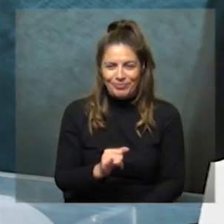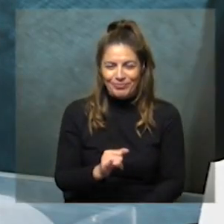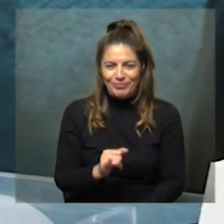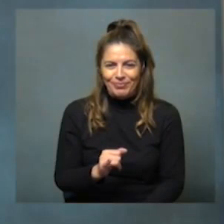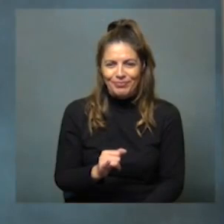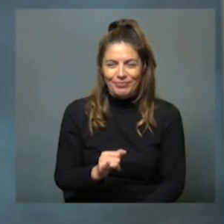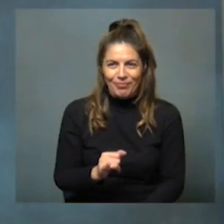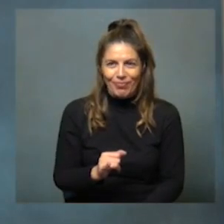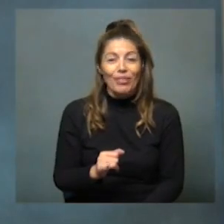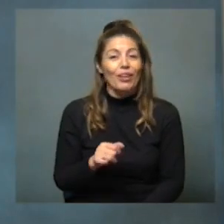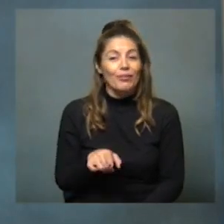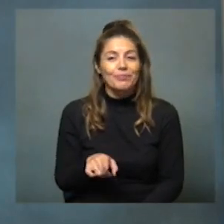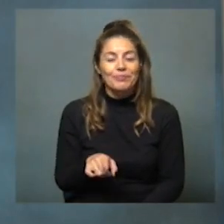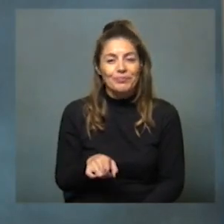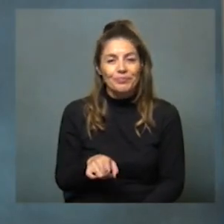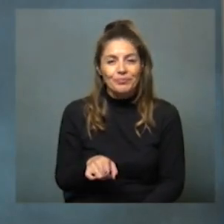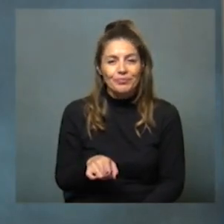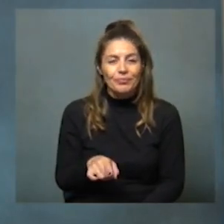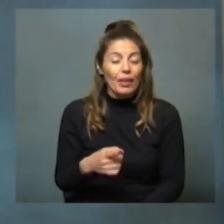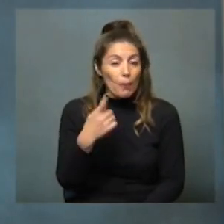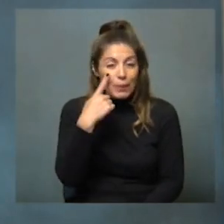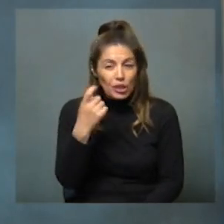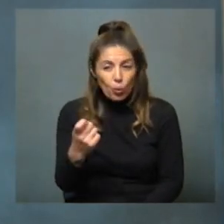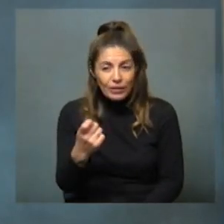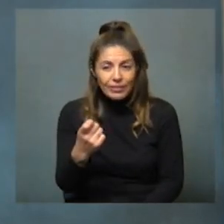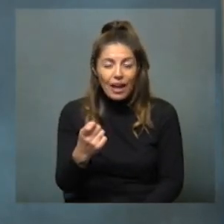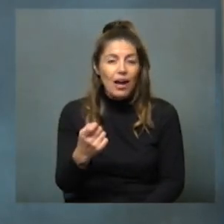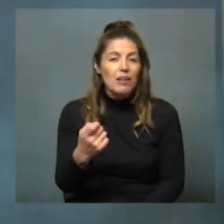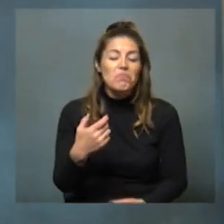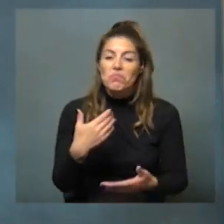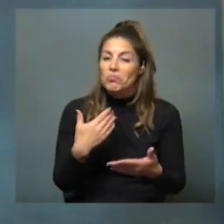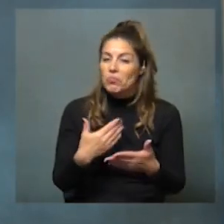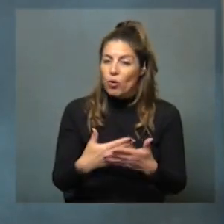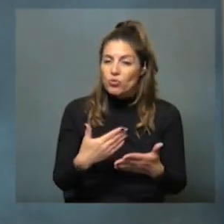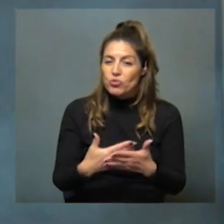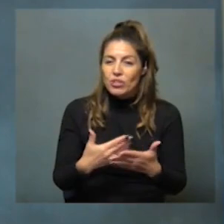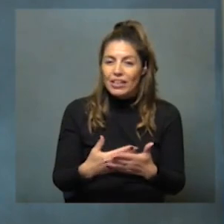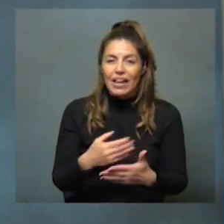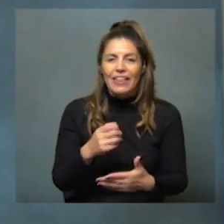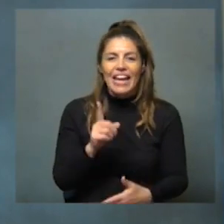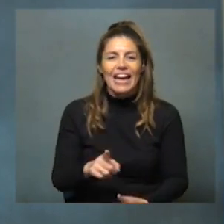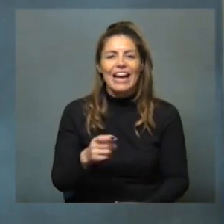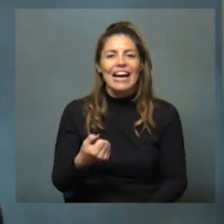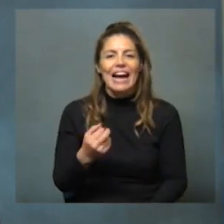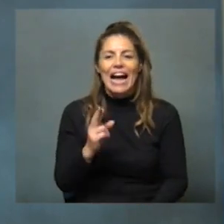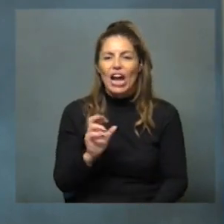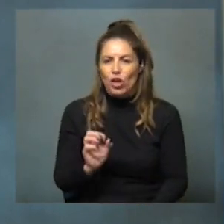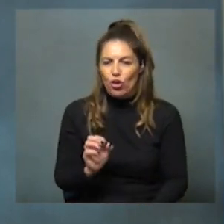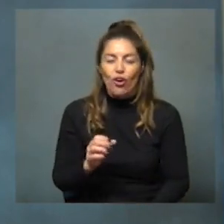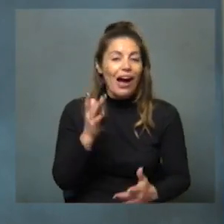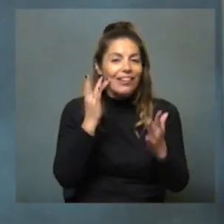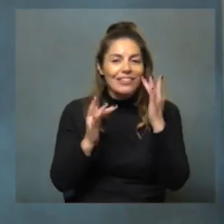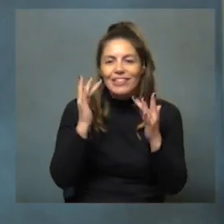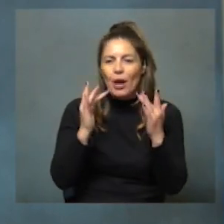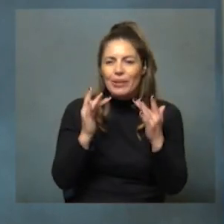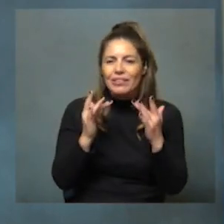Bueno, cuestión de que me di cuenta que estaba muy cerca de Garo, ¿no? O sea, artísticamente.